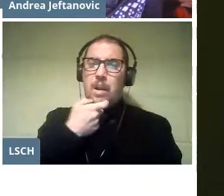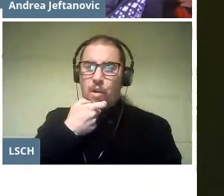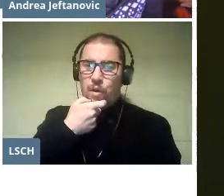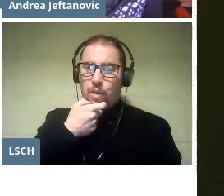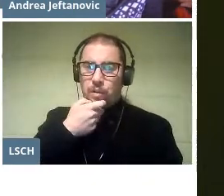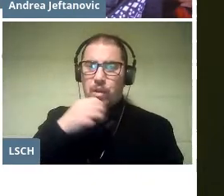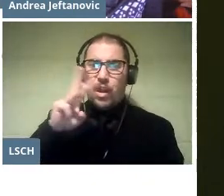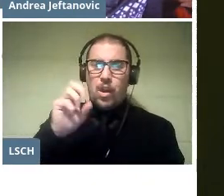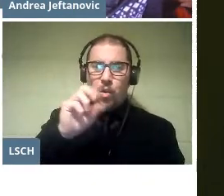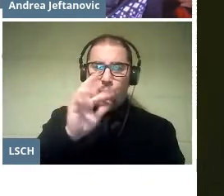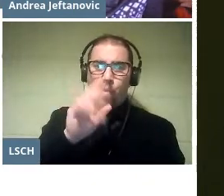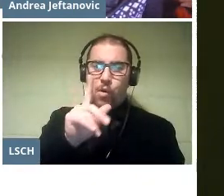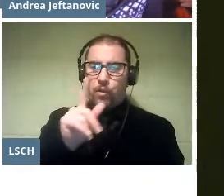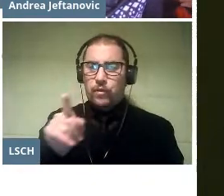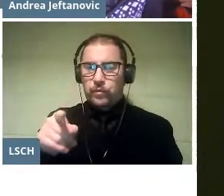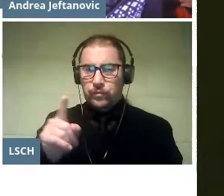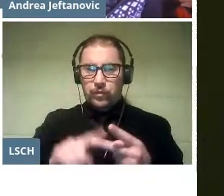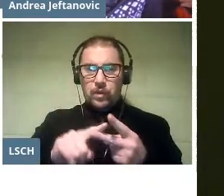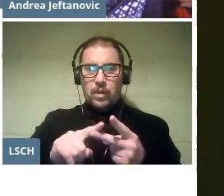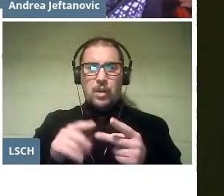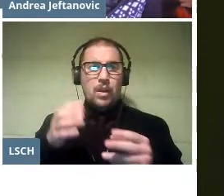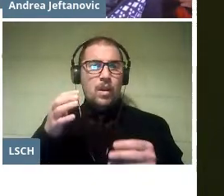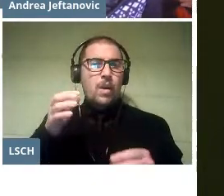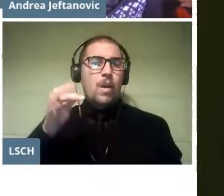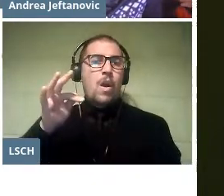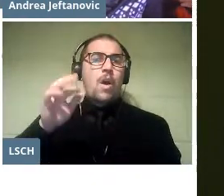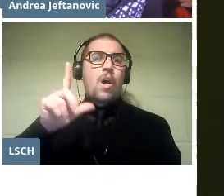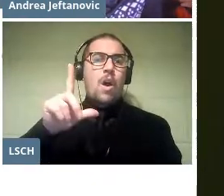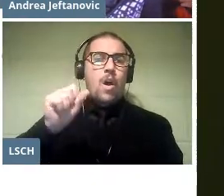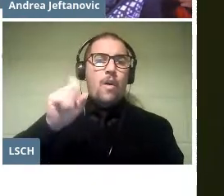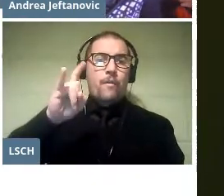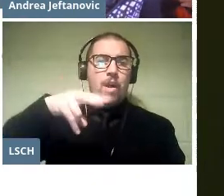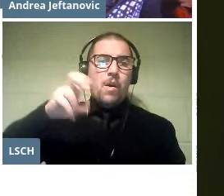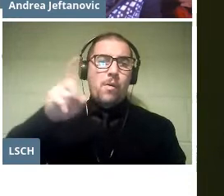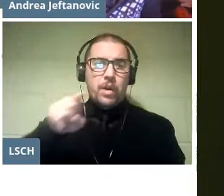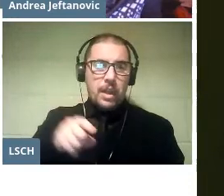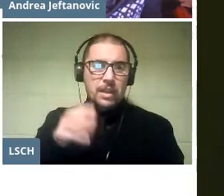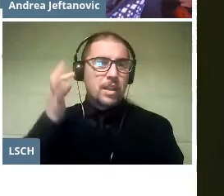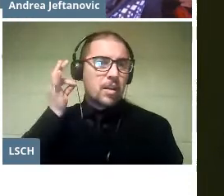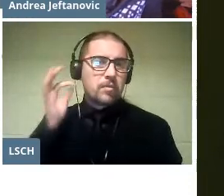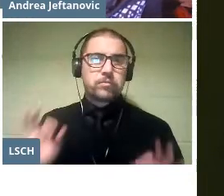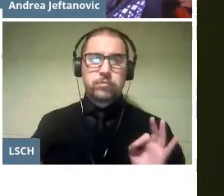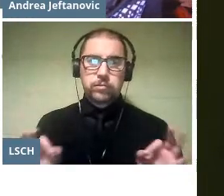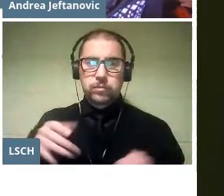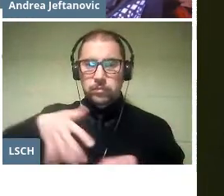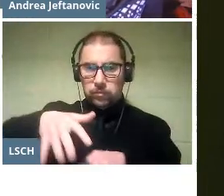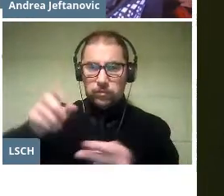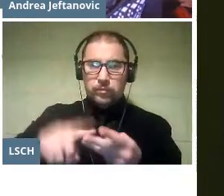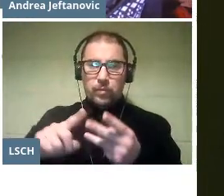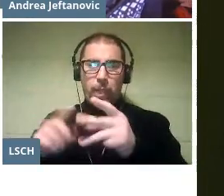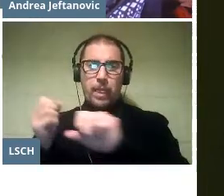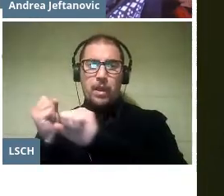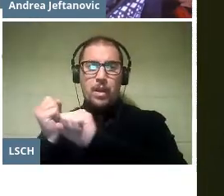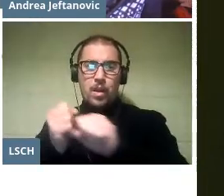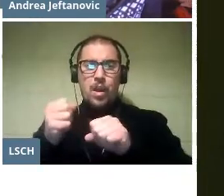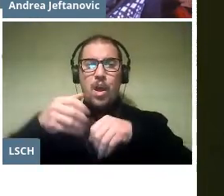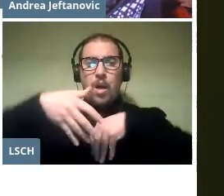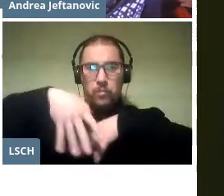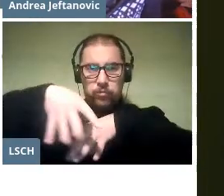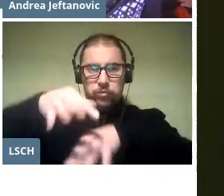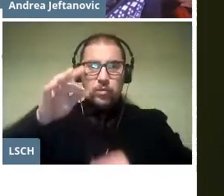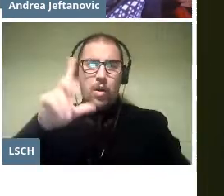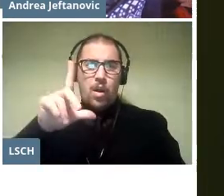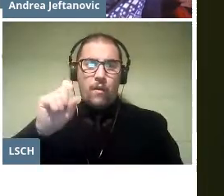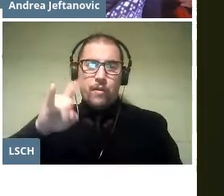Virginia Woolf, Flanés, de Lauren Elkin, La rebelión de las Flanés, de Ana María